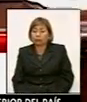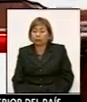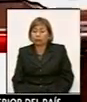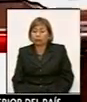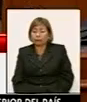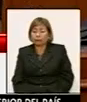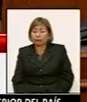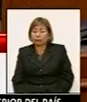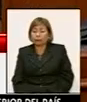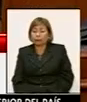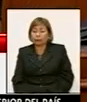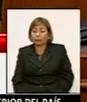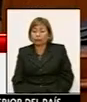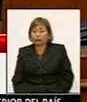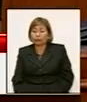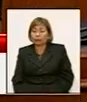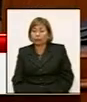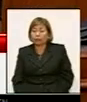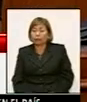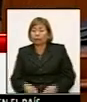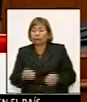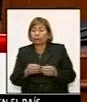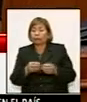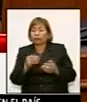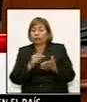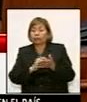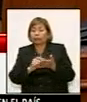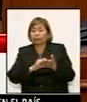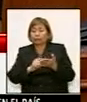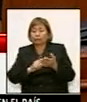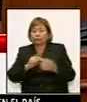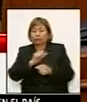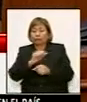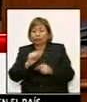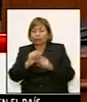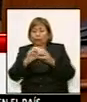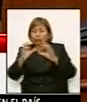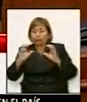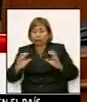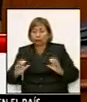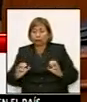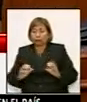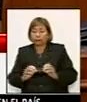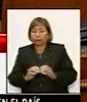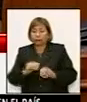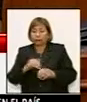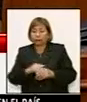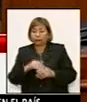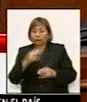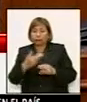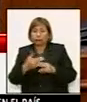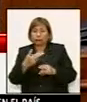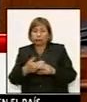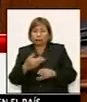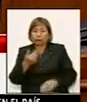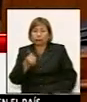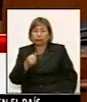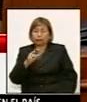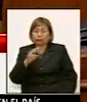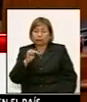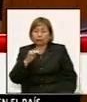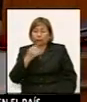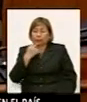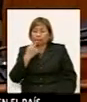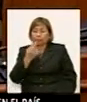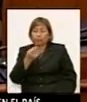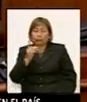Tiempo adicional. La implementación de firmas y certificados digitales. En nombre de la congresista Lamayo, señor